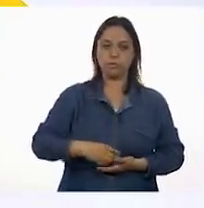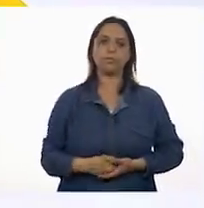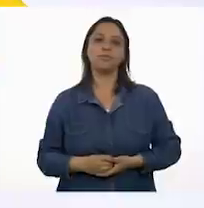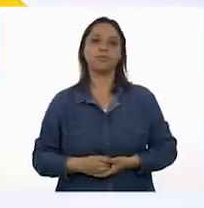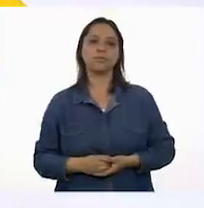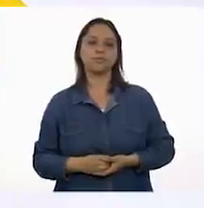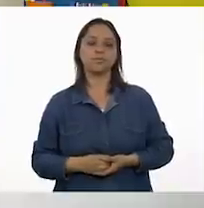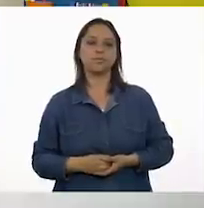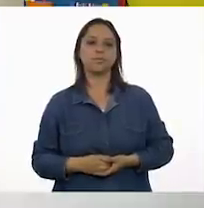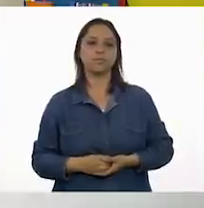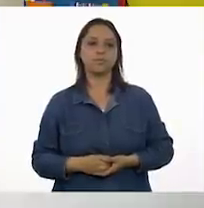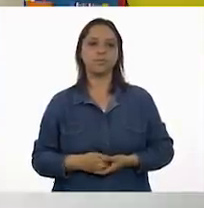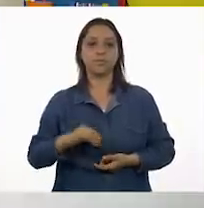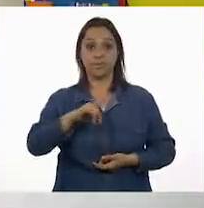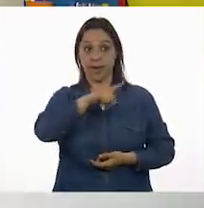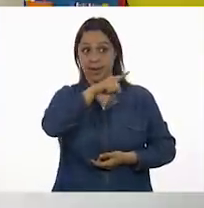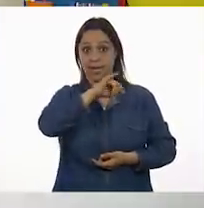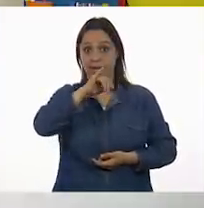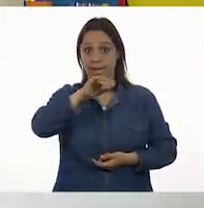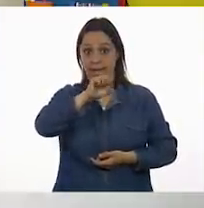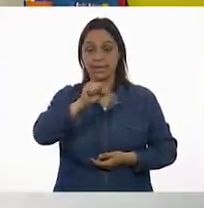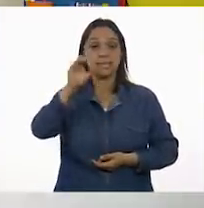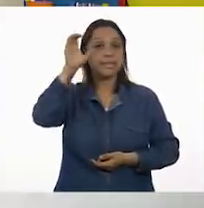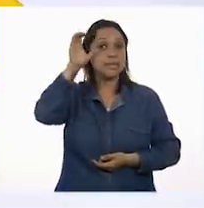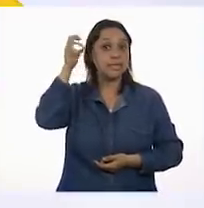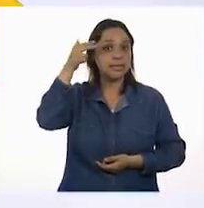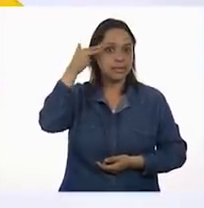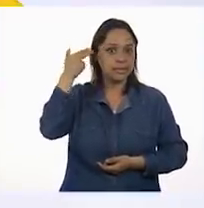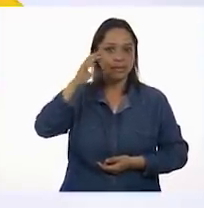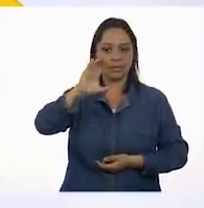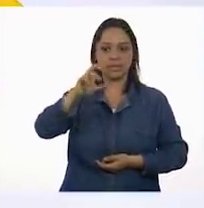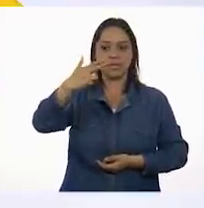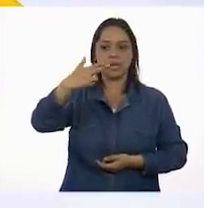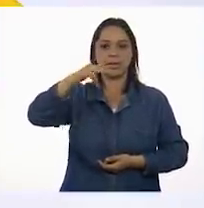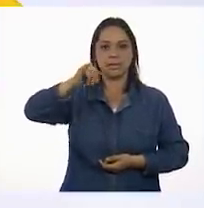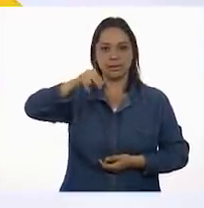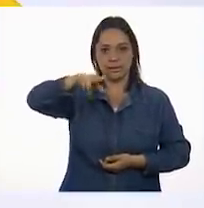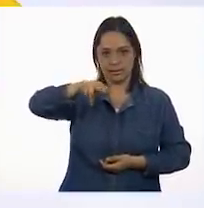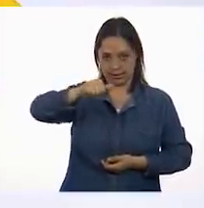Ese eres tú. Yes. China, ¿verdad? ¿Yes? Sí.